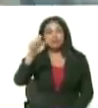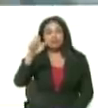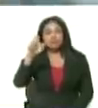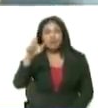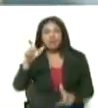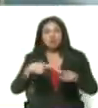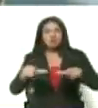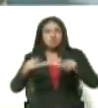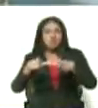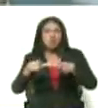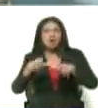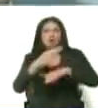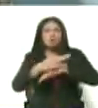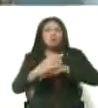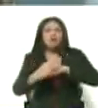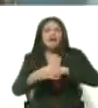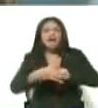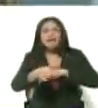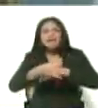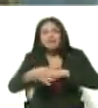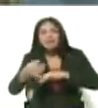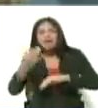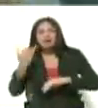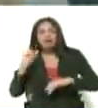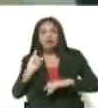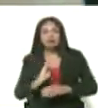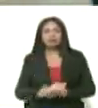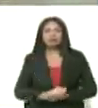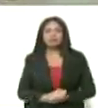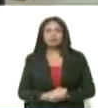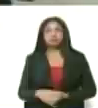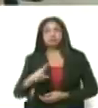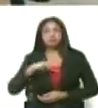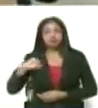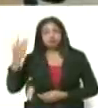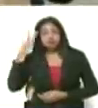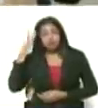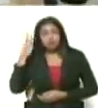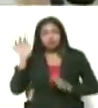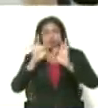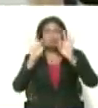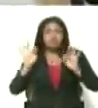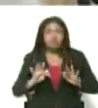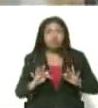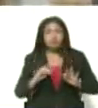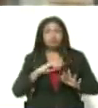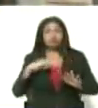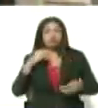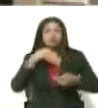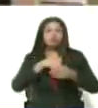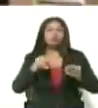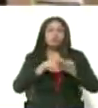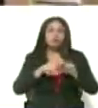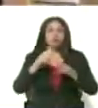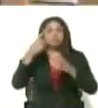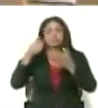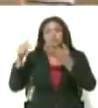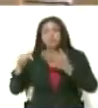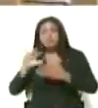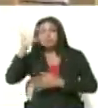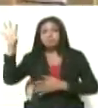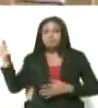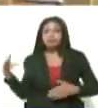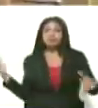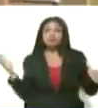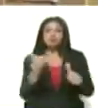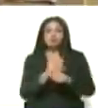González recibiendo estas pruebas. Sabemos que este mecanismo que han aplicado otros países de la